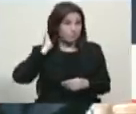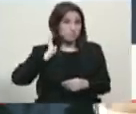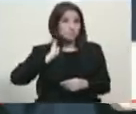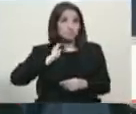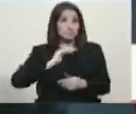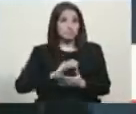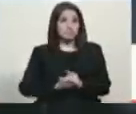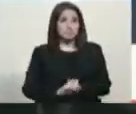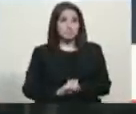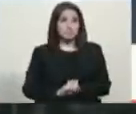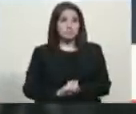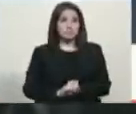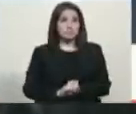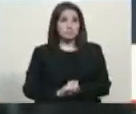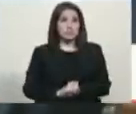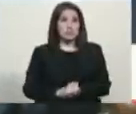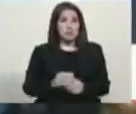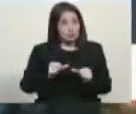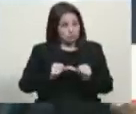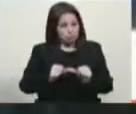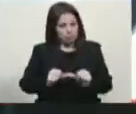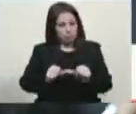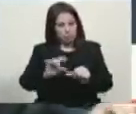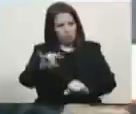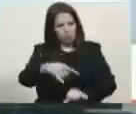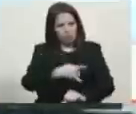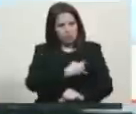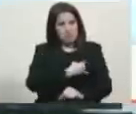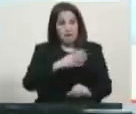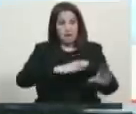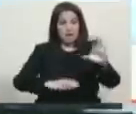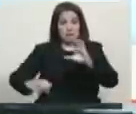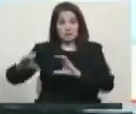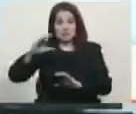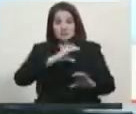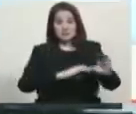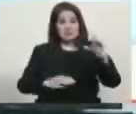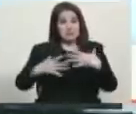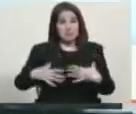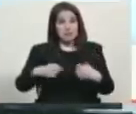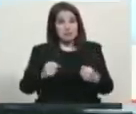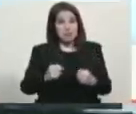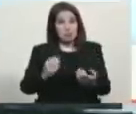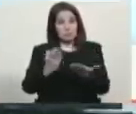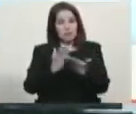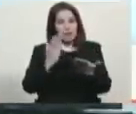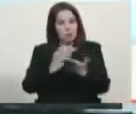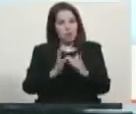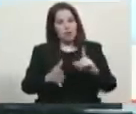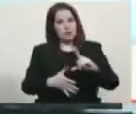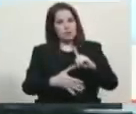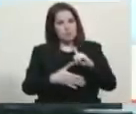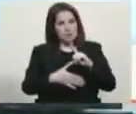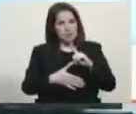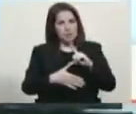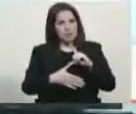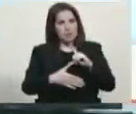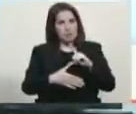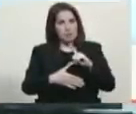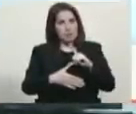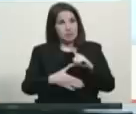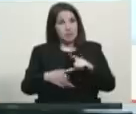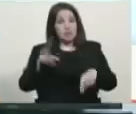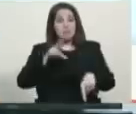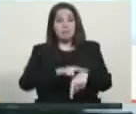Sigamos haciendo crecer la Universidad de las Ciencias de la Salud, la Escuela Latinoamericana de Medicina Salvador